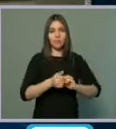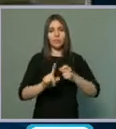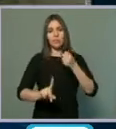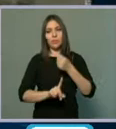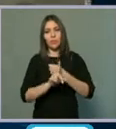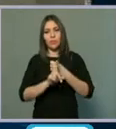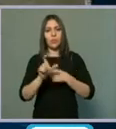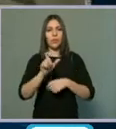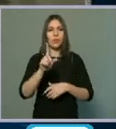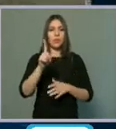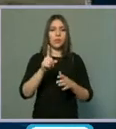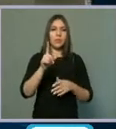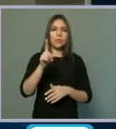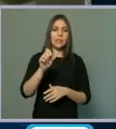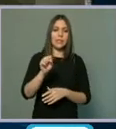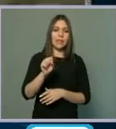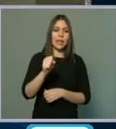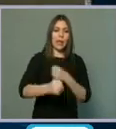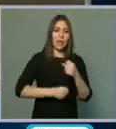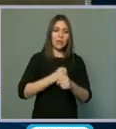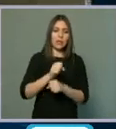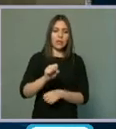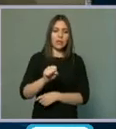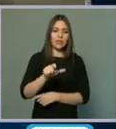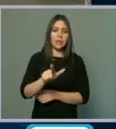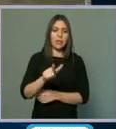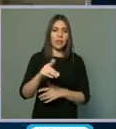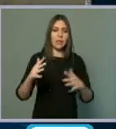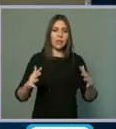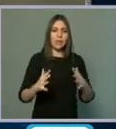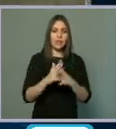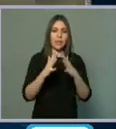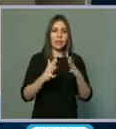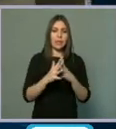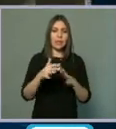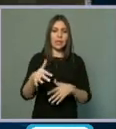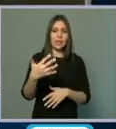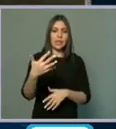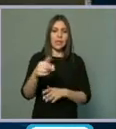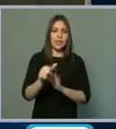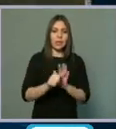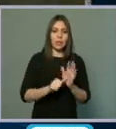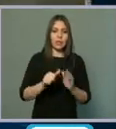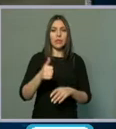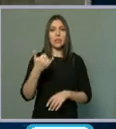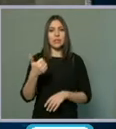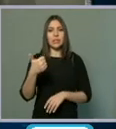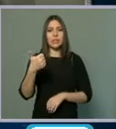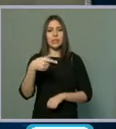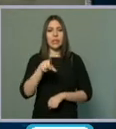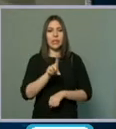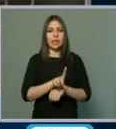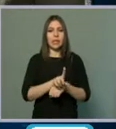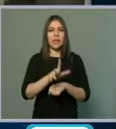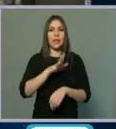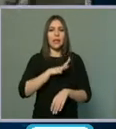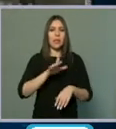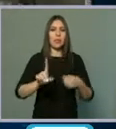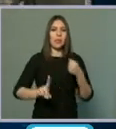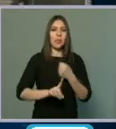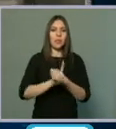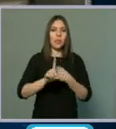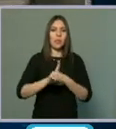El 67, la guerra de los 15 meses, de los 6 días, en donde se han visto involucrados con atentados,